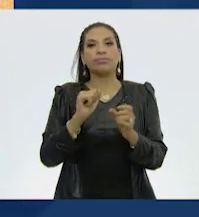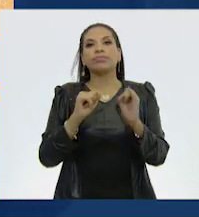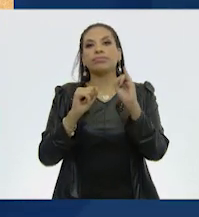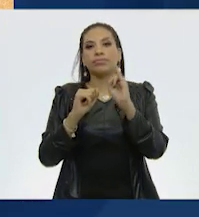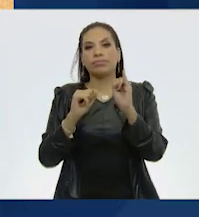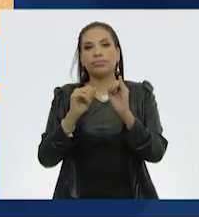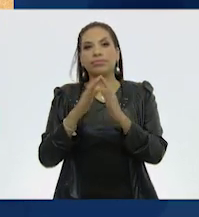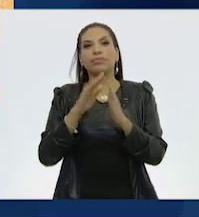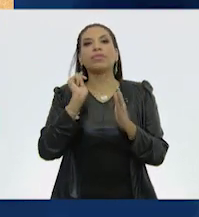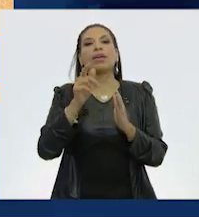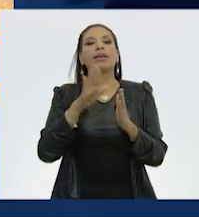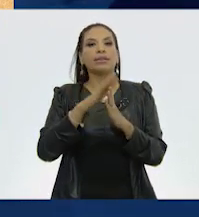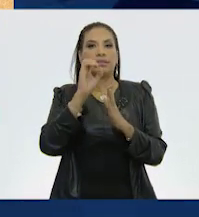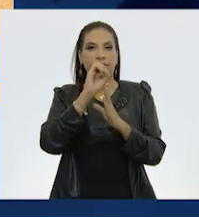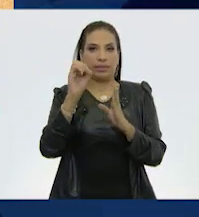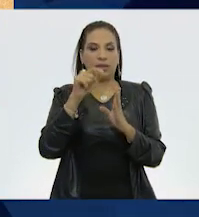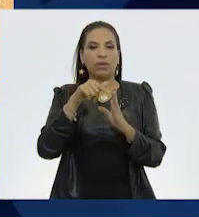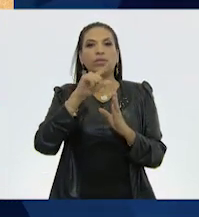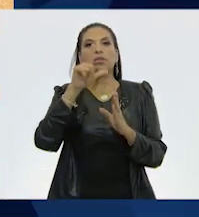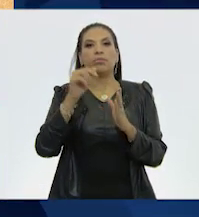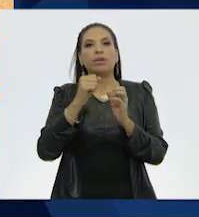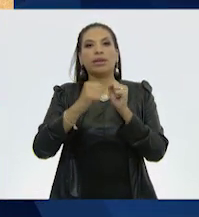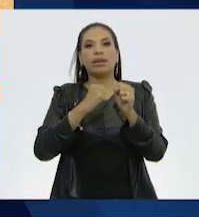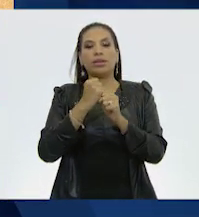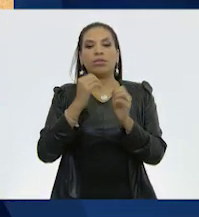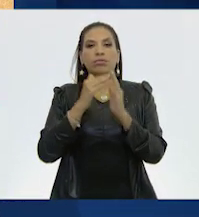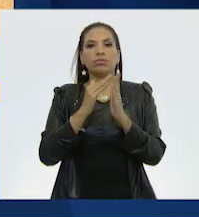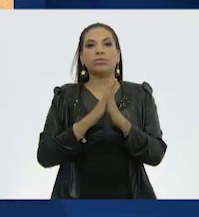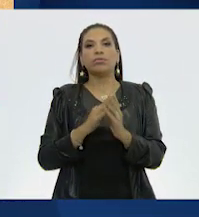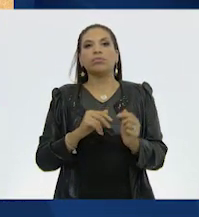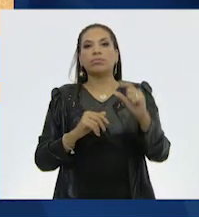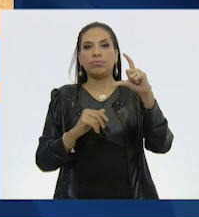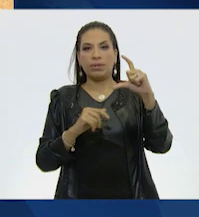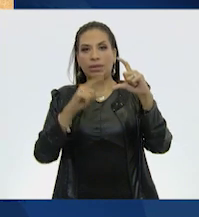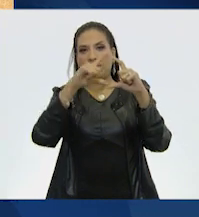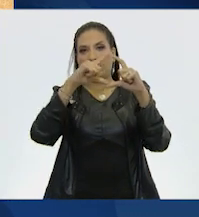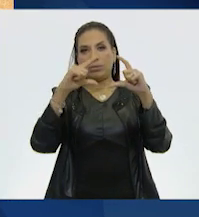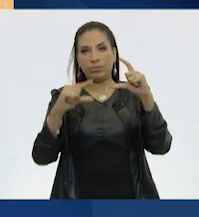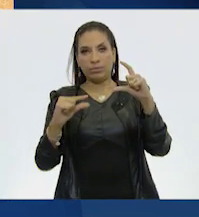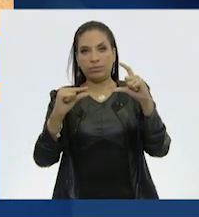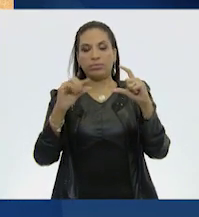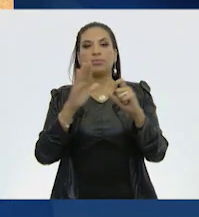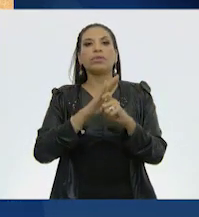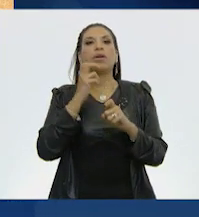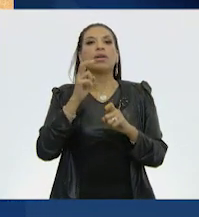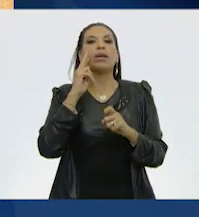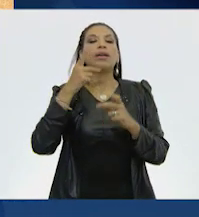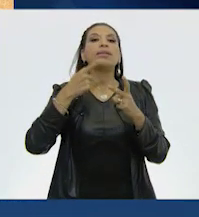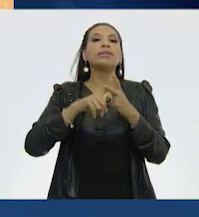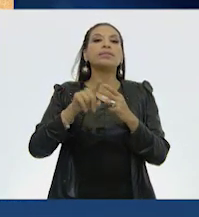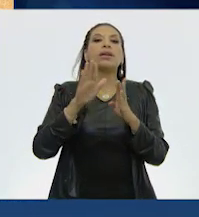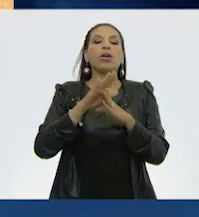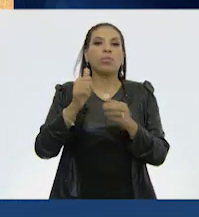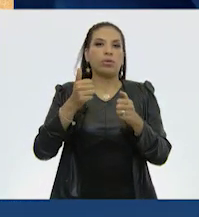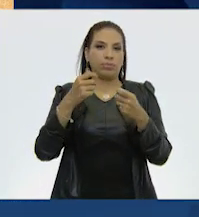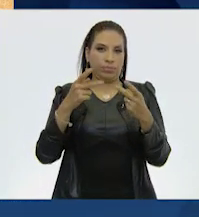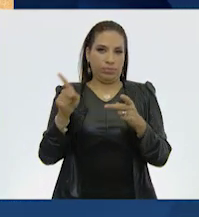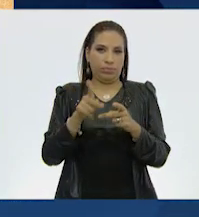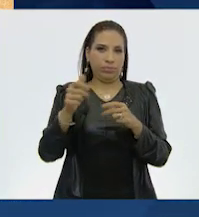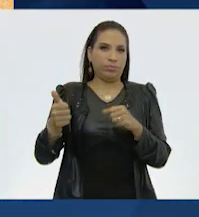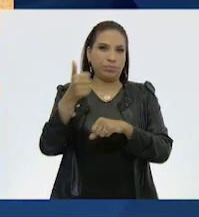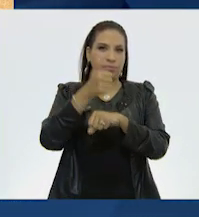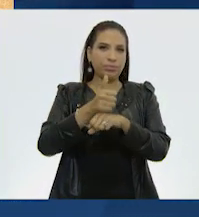izquierdo del cero y los años irán avanzando de mayor a menor. Por eso decimos que el inicio de la sedentarización y